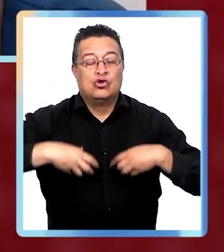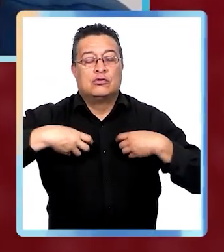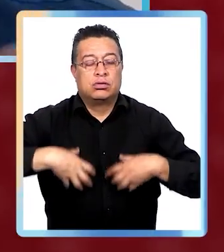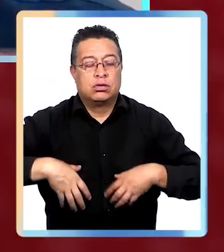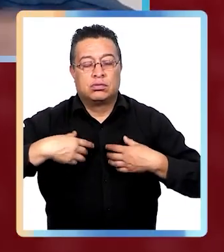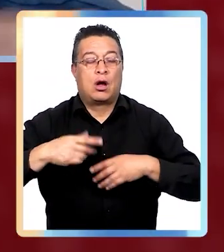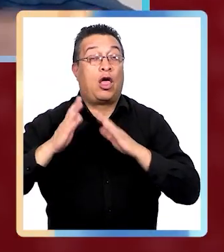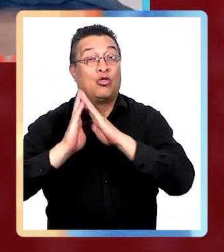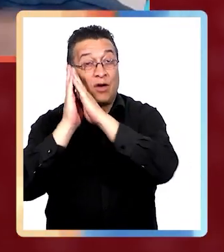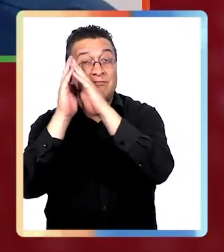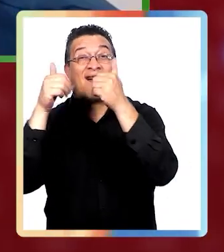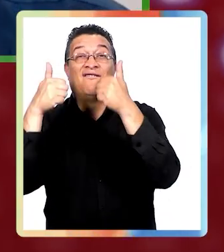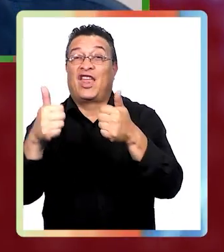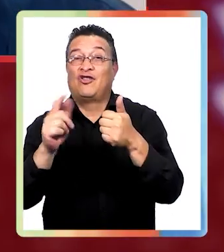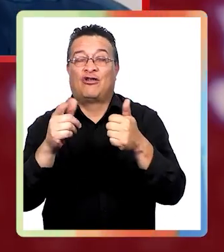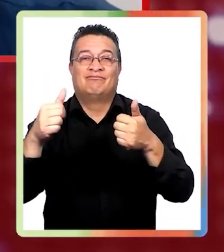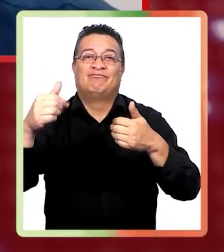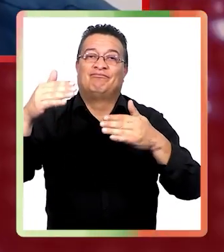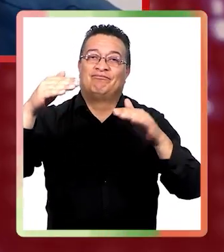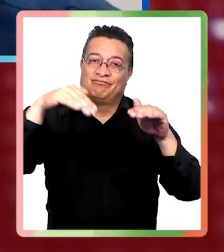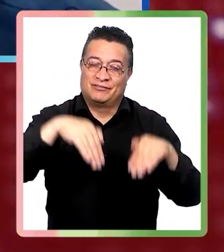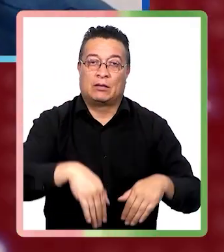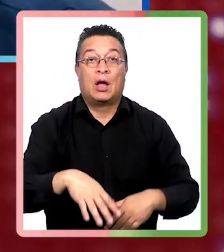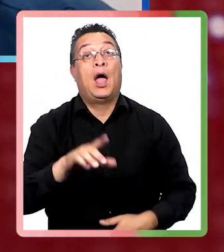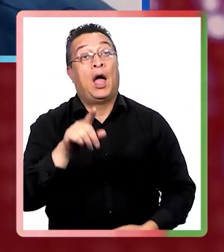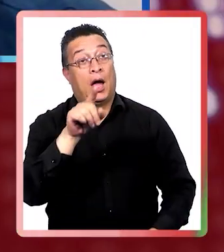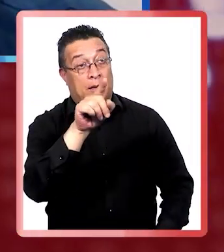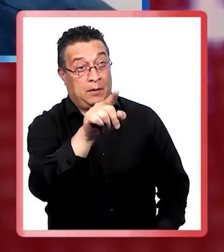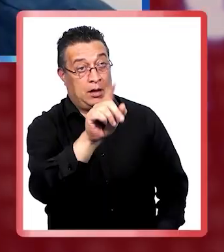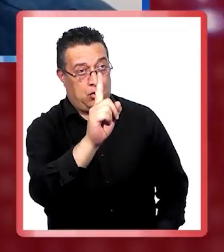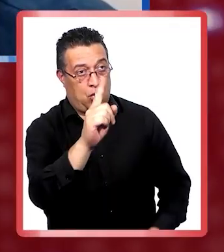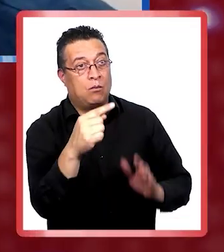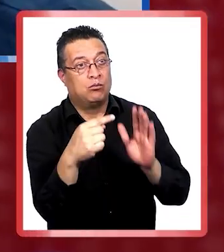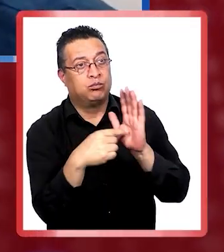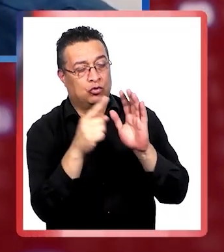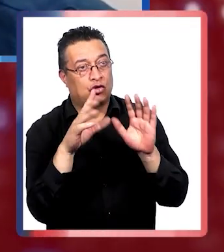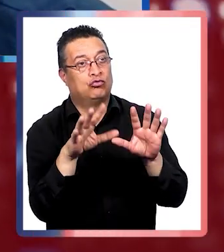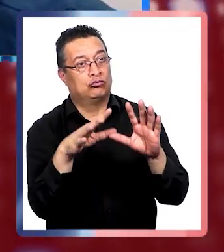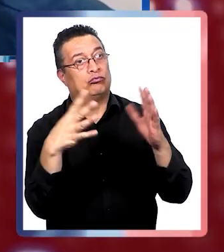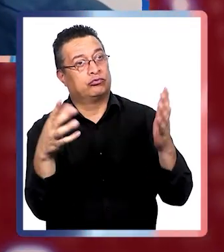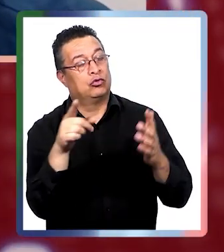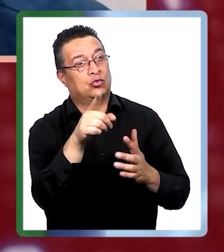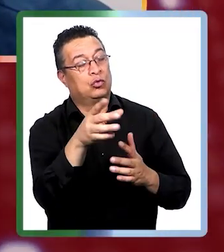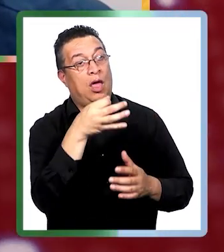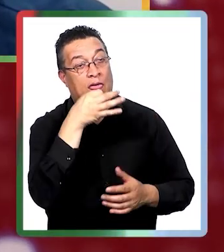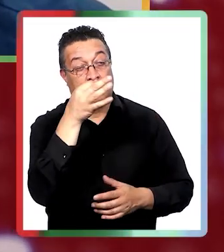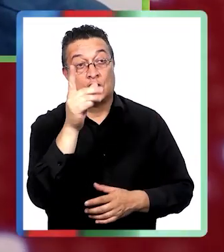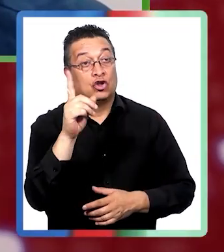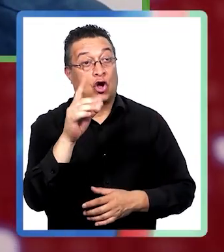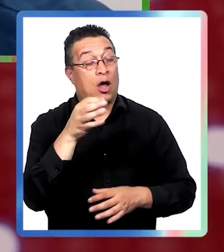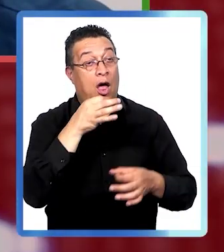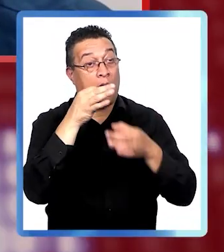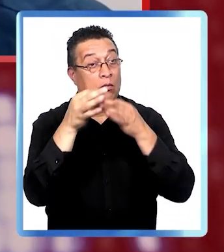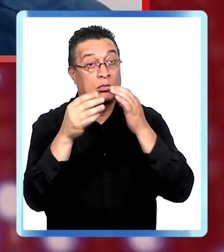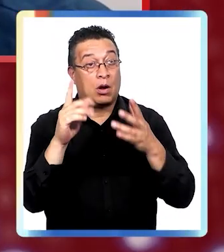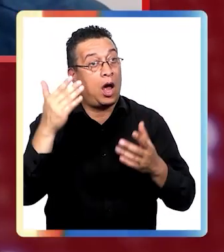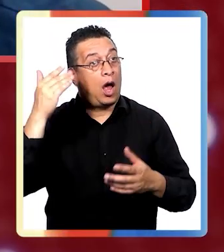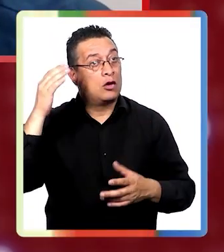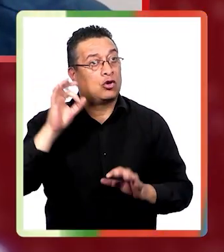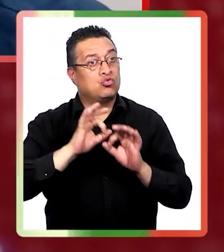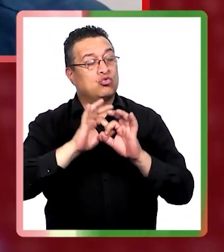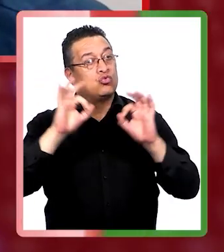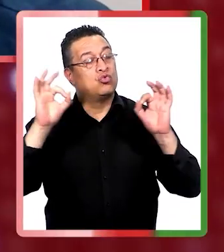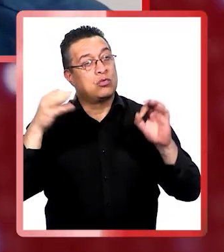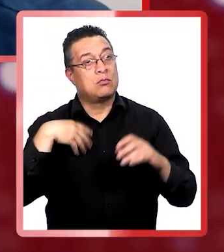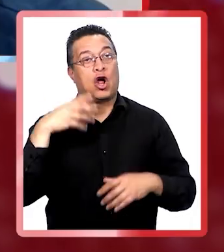de aire no logran dormir bien. Uy, ahí tocó un punto que me llamó bastante la atención, doctor. Yo no lo había